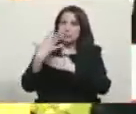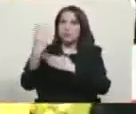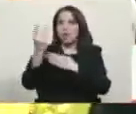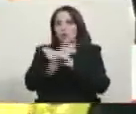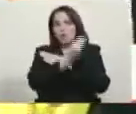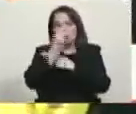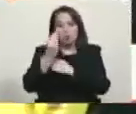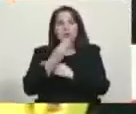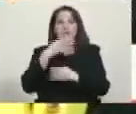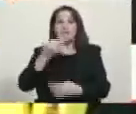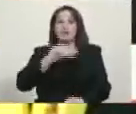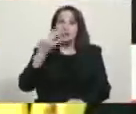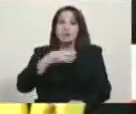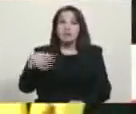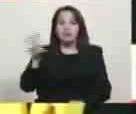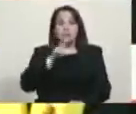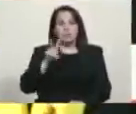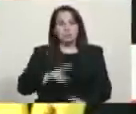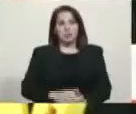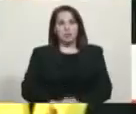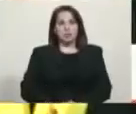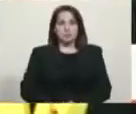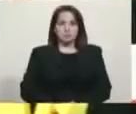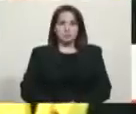¿Qué es la verdad de Venezuela?